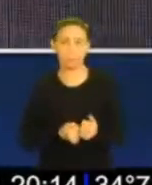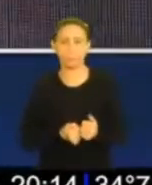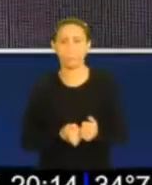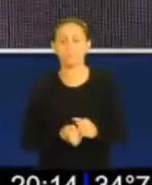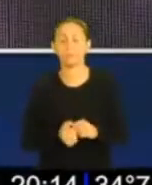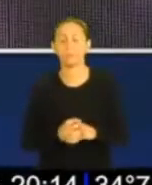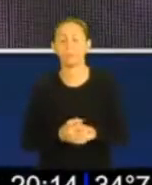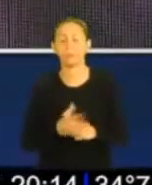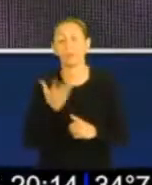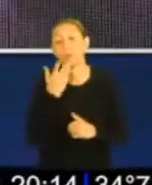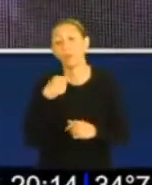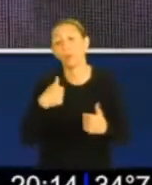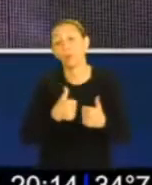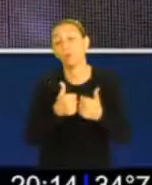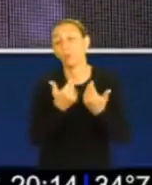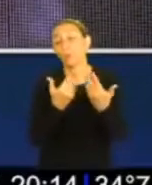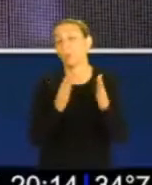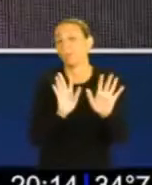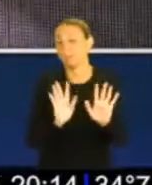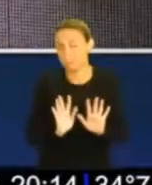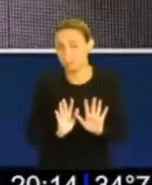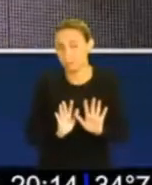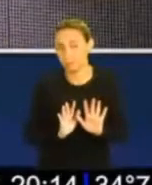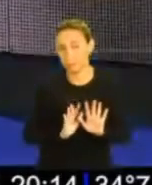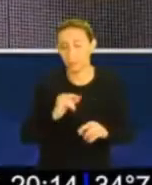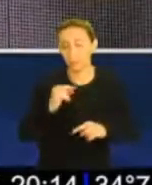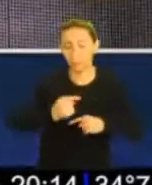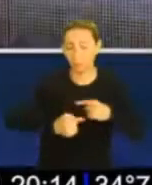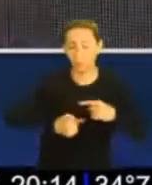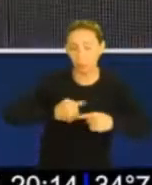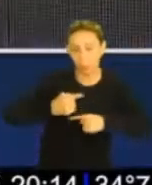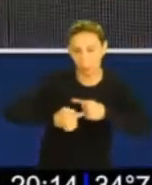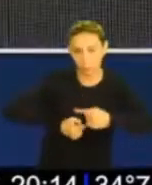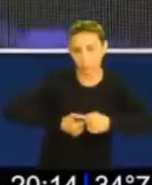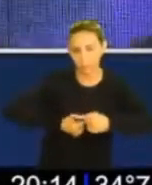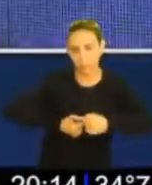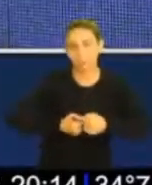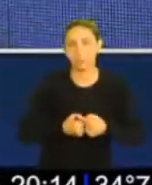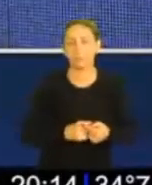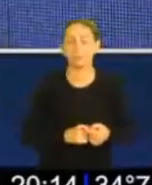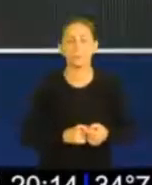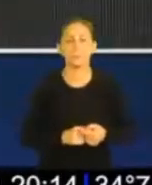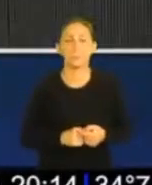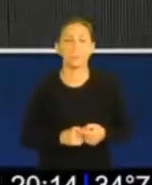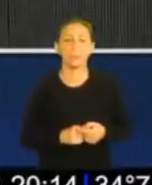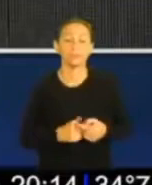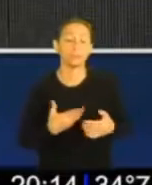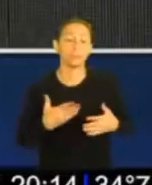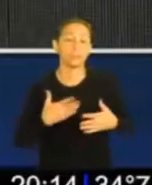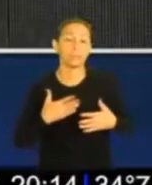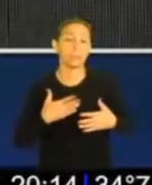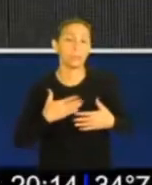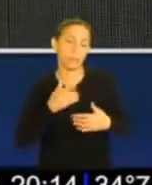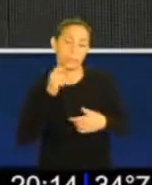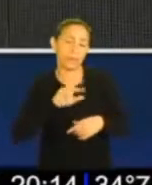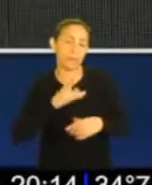que podamos controlar y que podamos justamente continuar, no solamente con el estatus epidemiológico